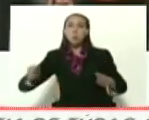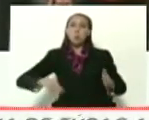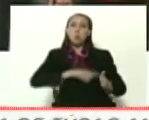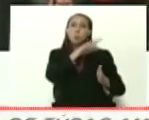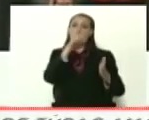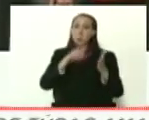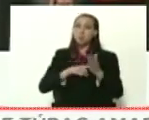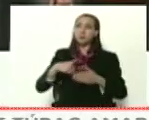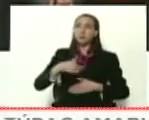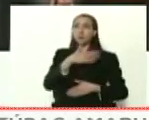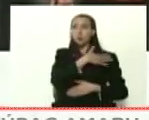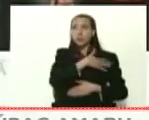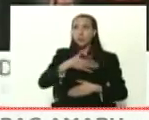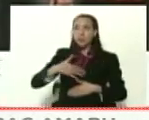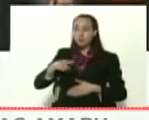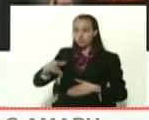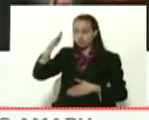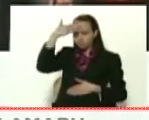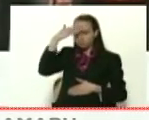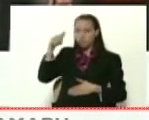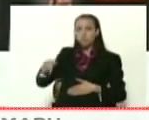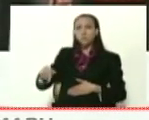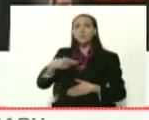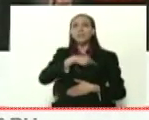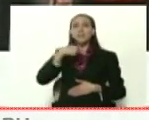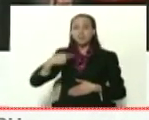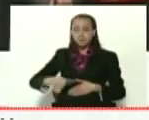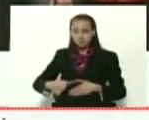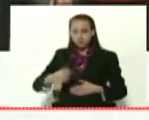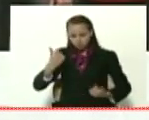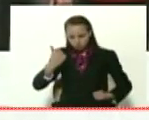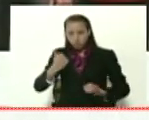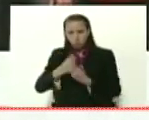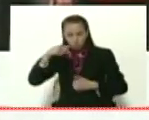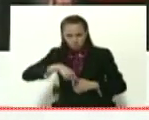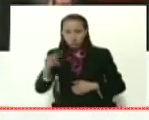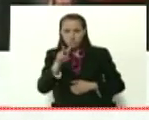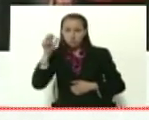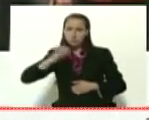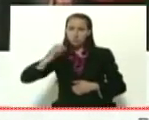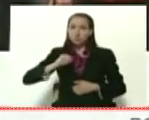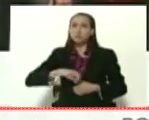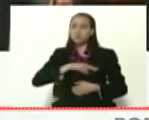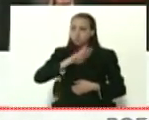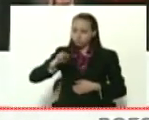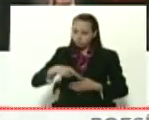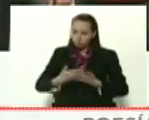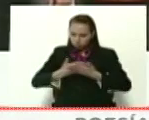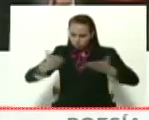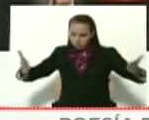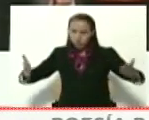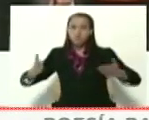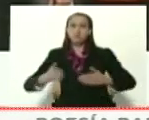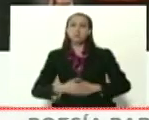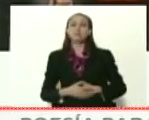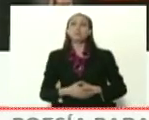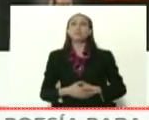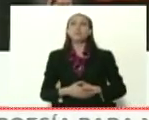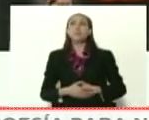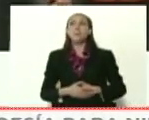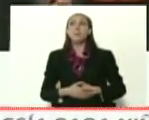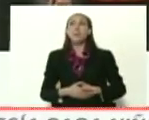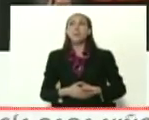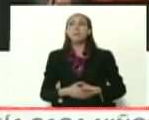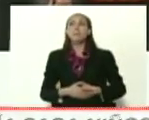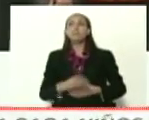quiero, embajador, usted sabe que China siempre contará con Venezuela, como sabemos que Venezuela cuenta con China.